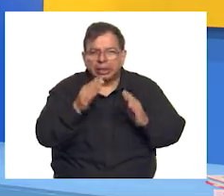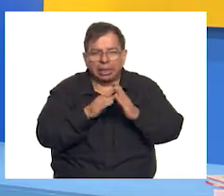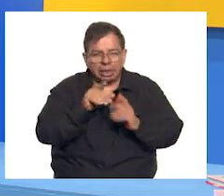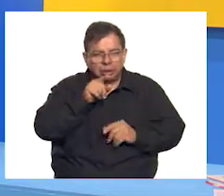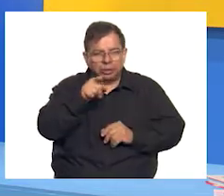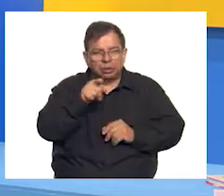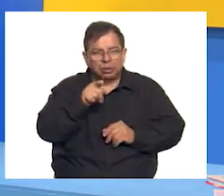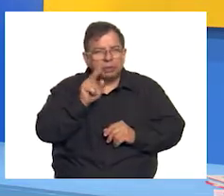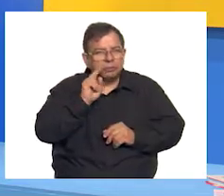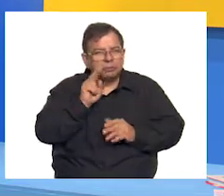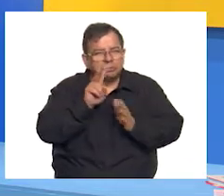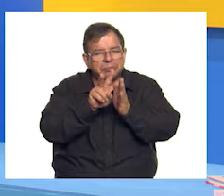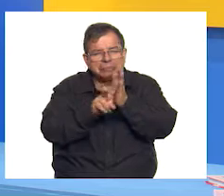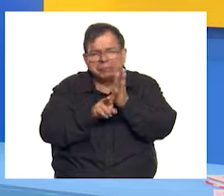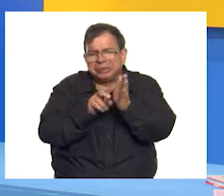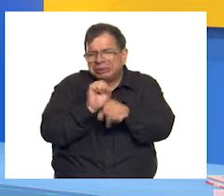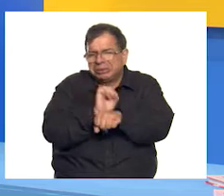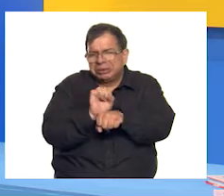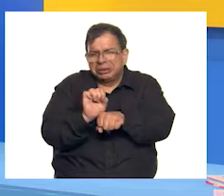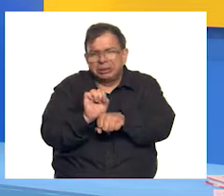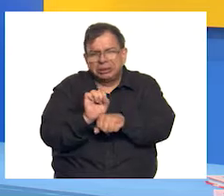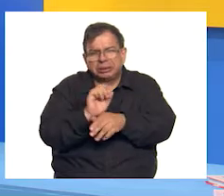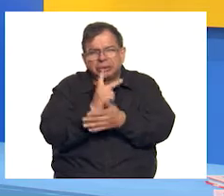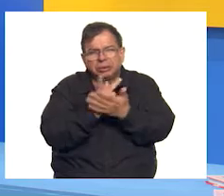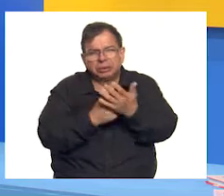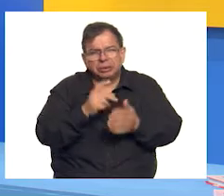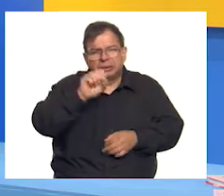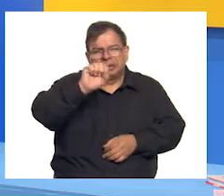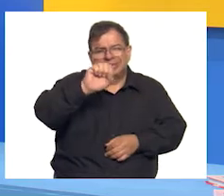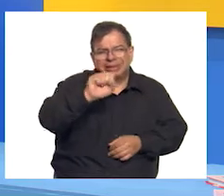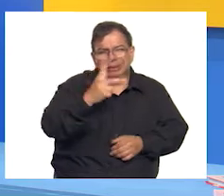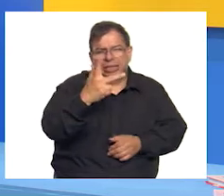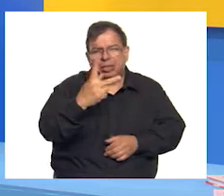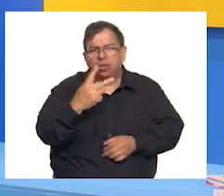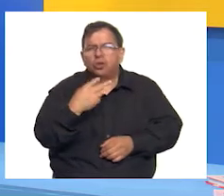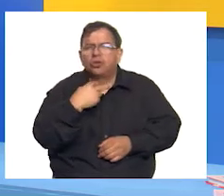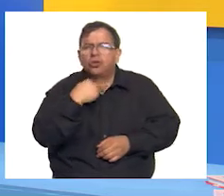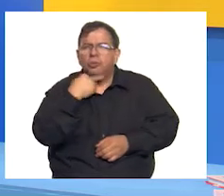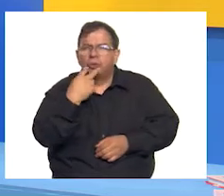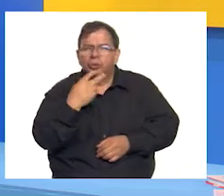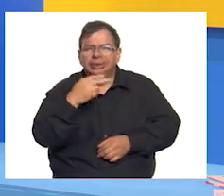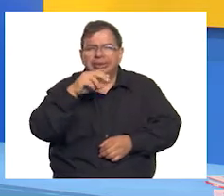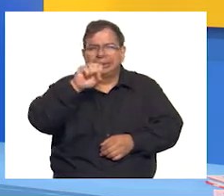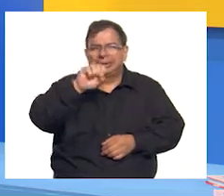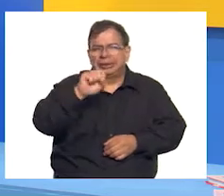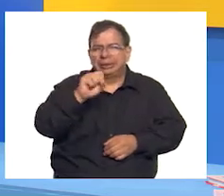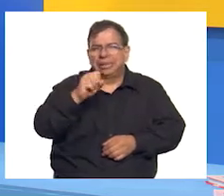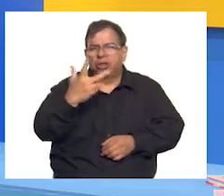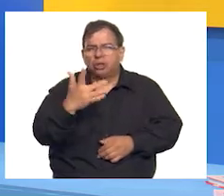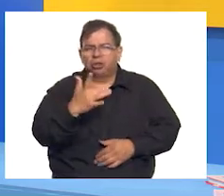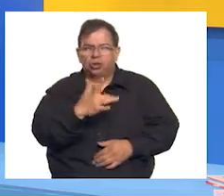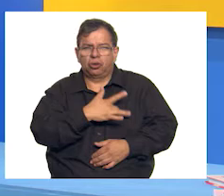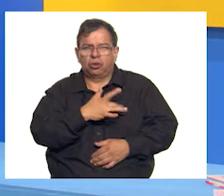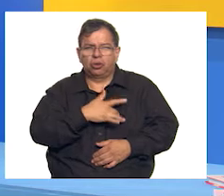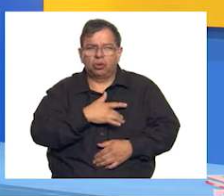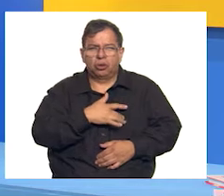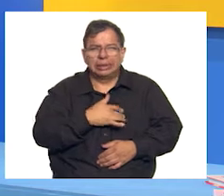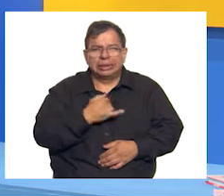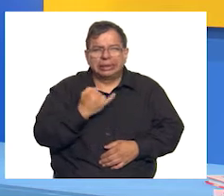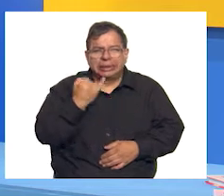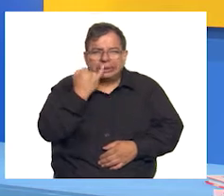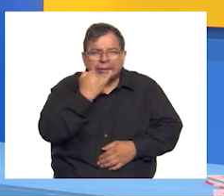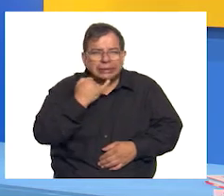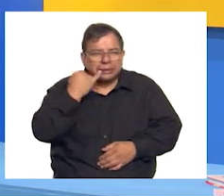tú vean un video breve del proyecto 68 Voces, 68 Corazones. Está narrado en una lengua